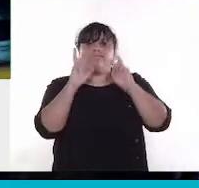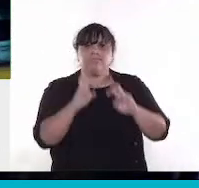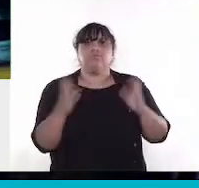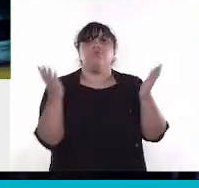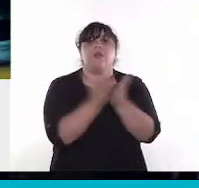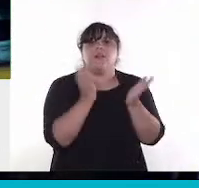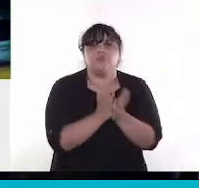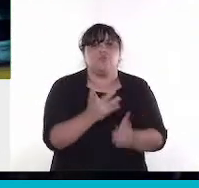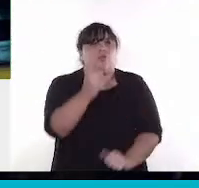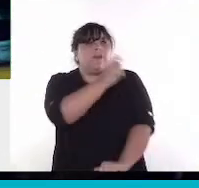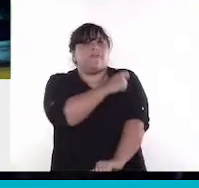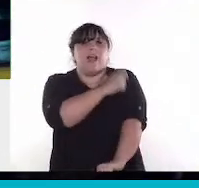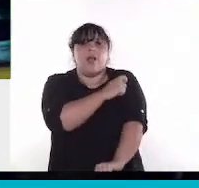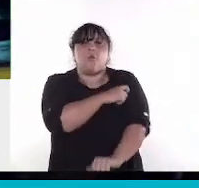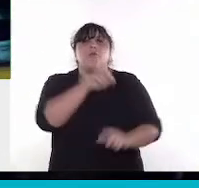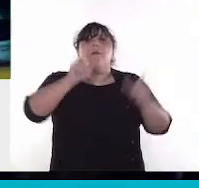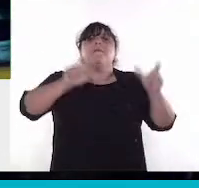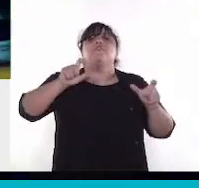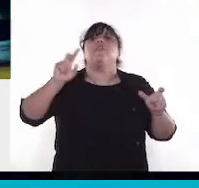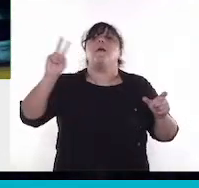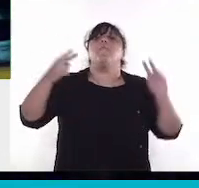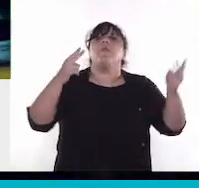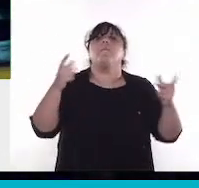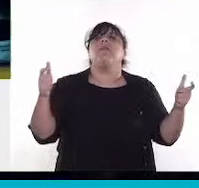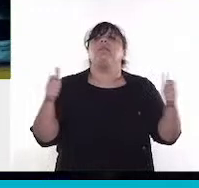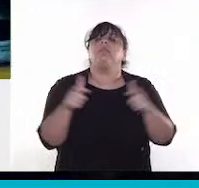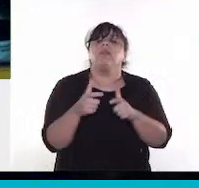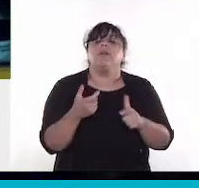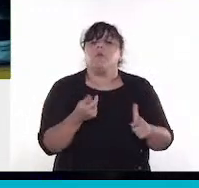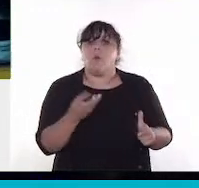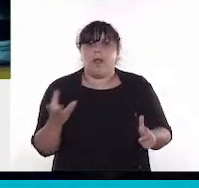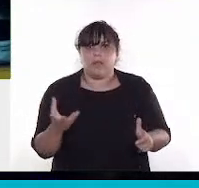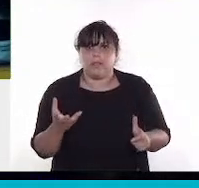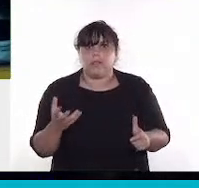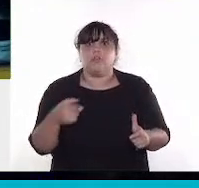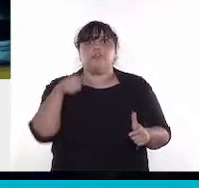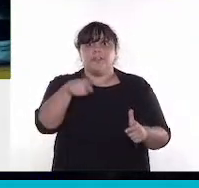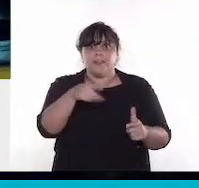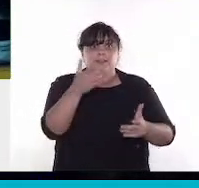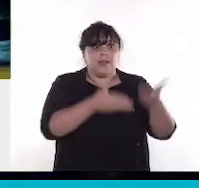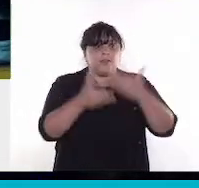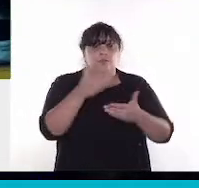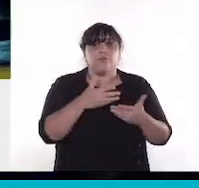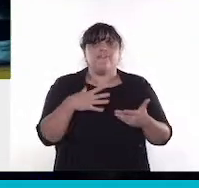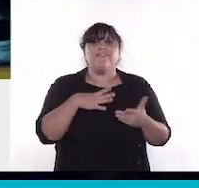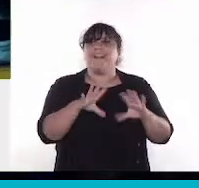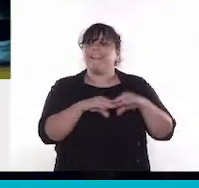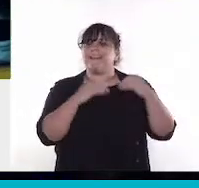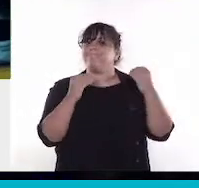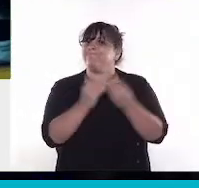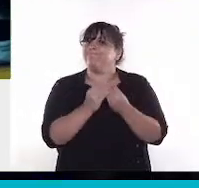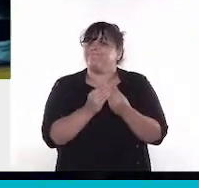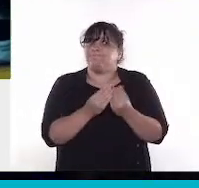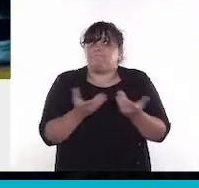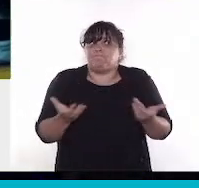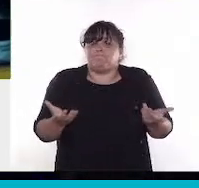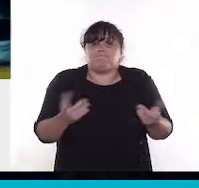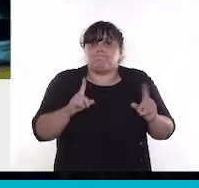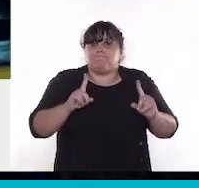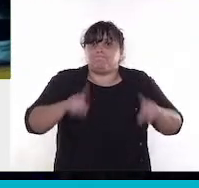de vacunación en la reducción de muertes por COVID, hizo que este estudio no lograra llegar a conclusión alguna. ¿Por